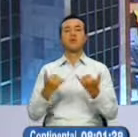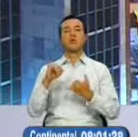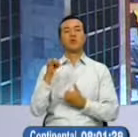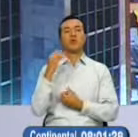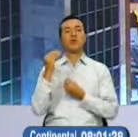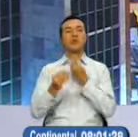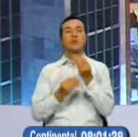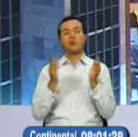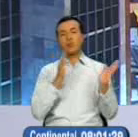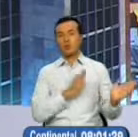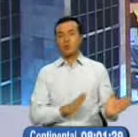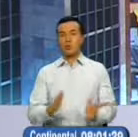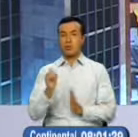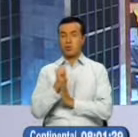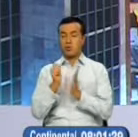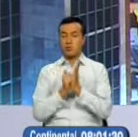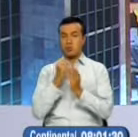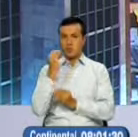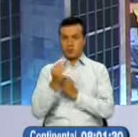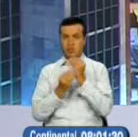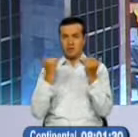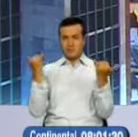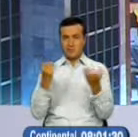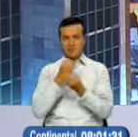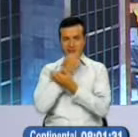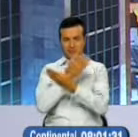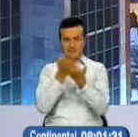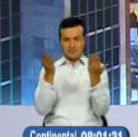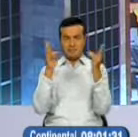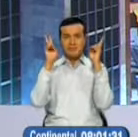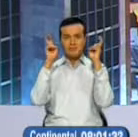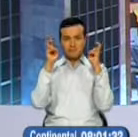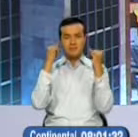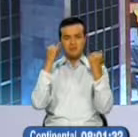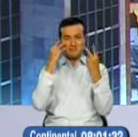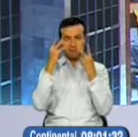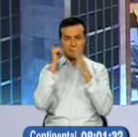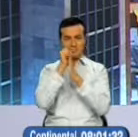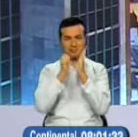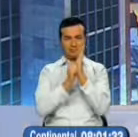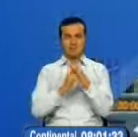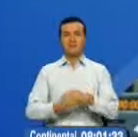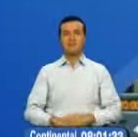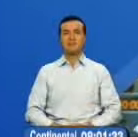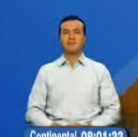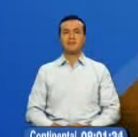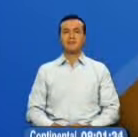jueves. ¿Qué está planificado para esta jornada? Se lo contamos de inmediato en nuestro segmento, Lo que se viene.